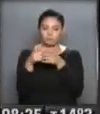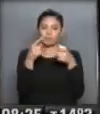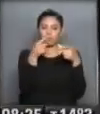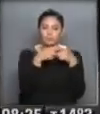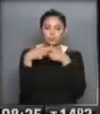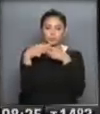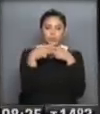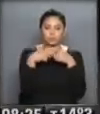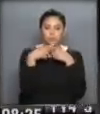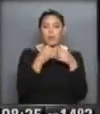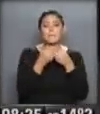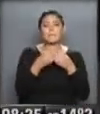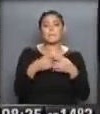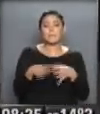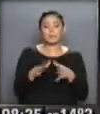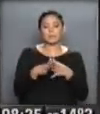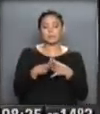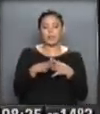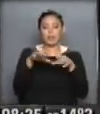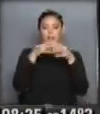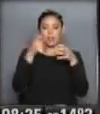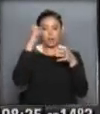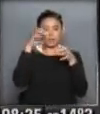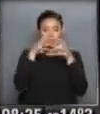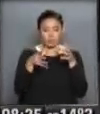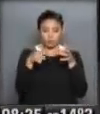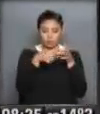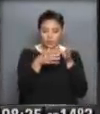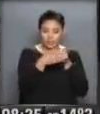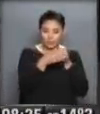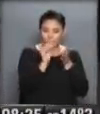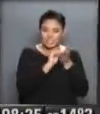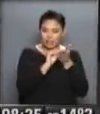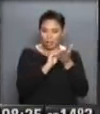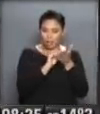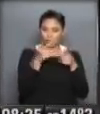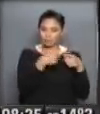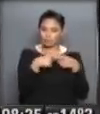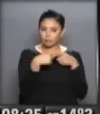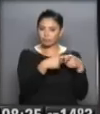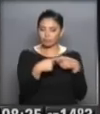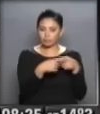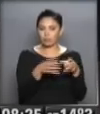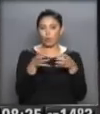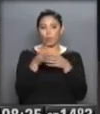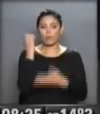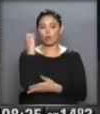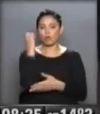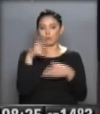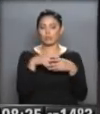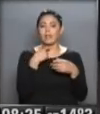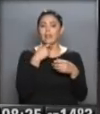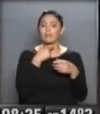discutir en el Congreso Nacional en el senado de la nación con la presencia del equipo económico la creación de dos